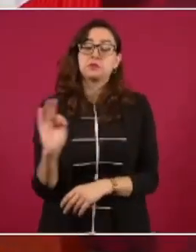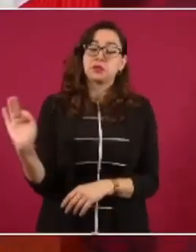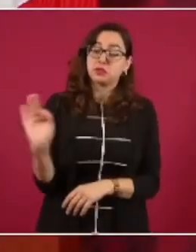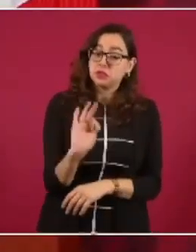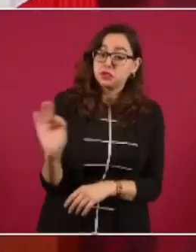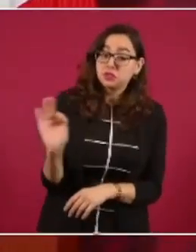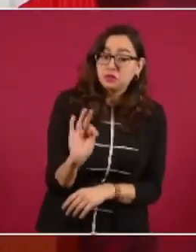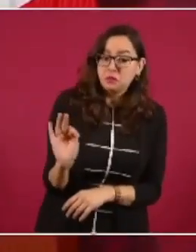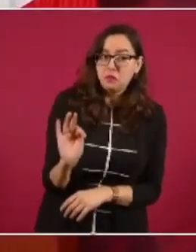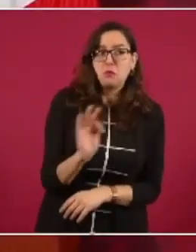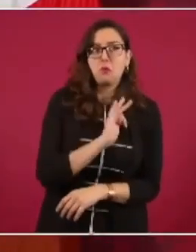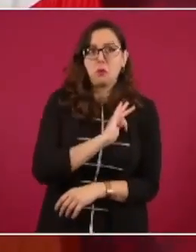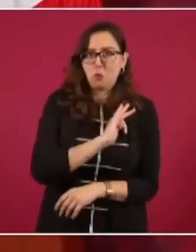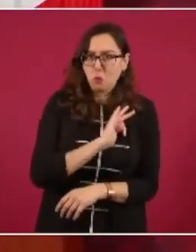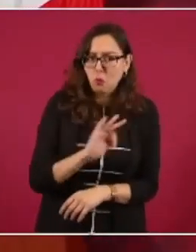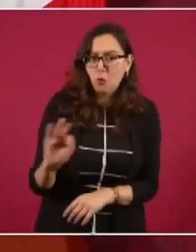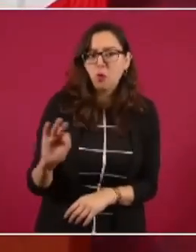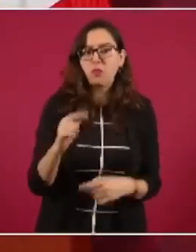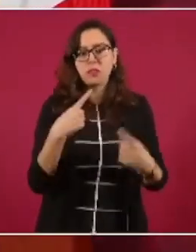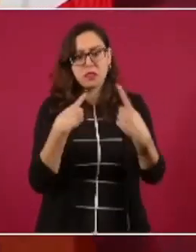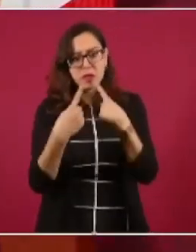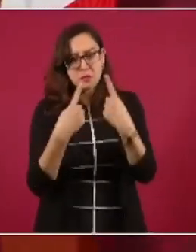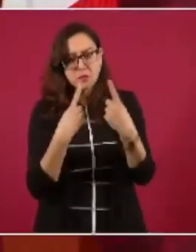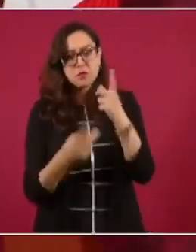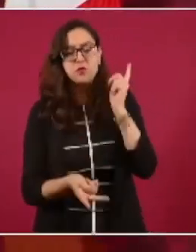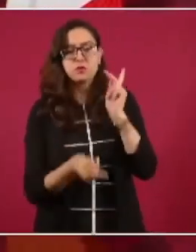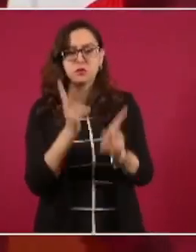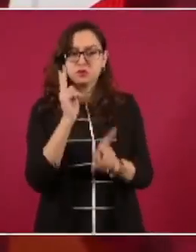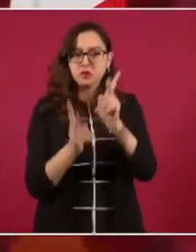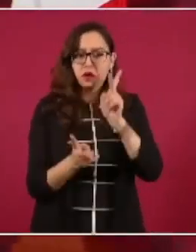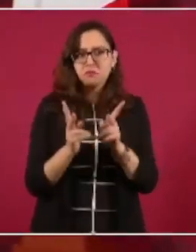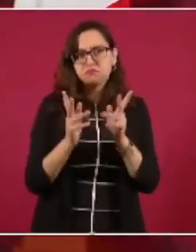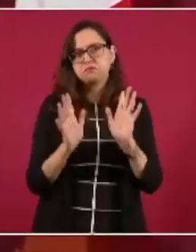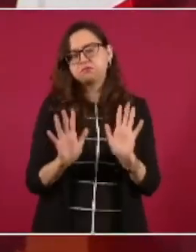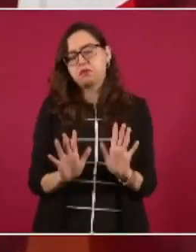si hay condiciones, si se presentan las circunstancias,